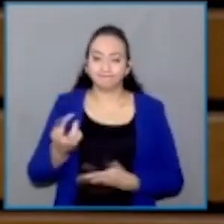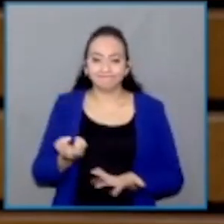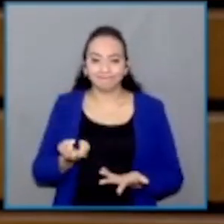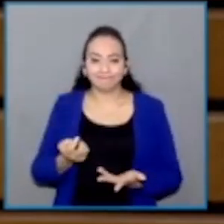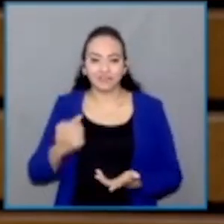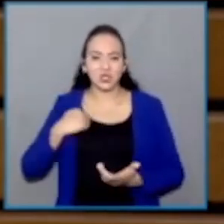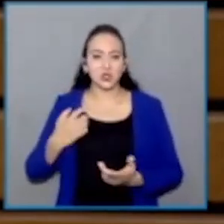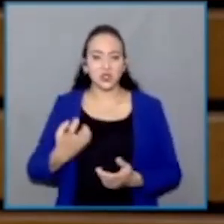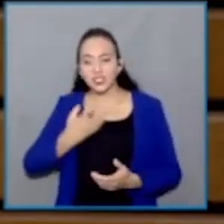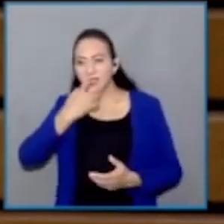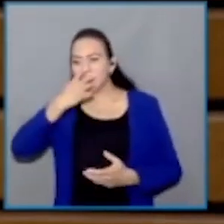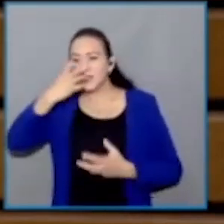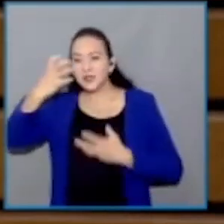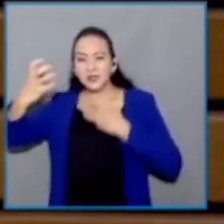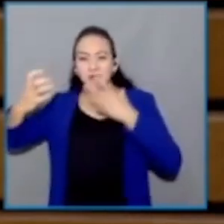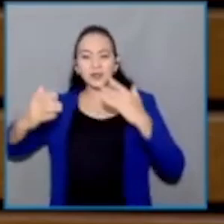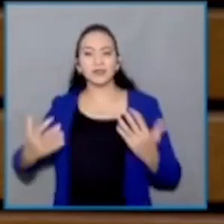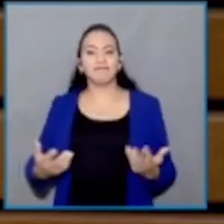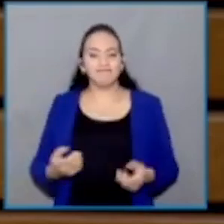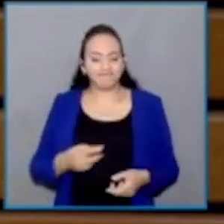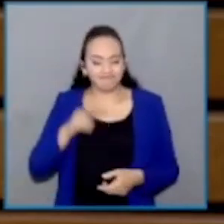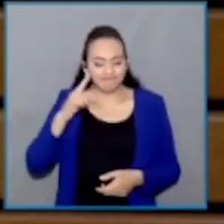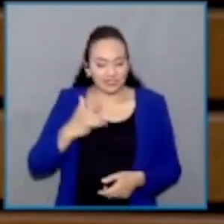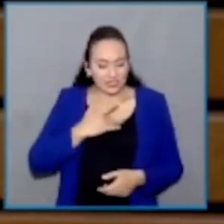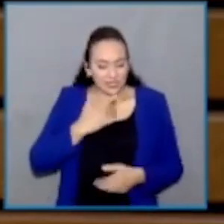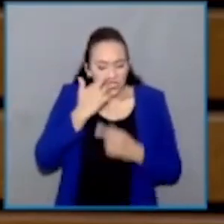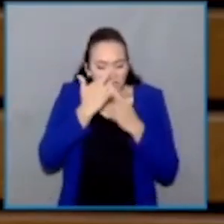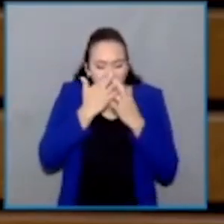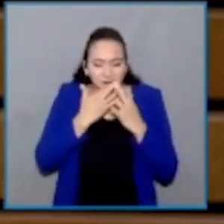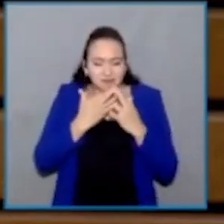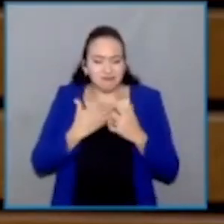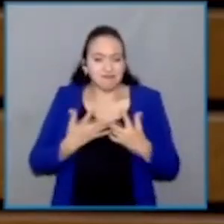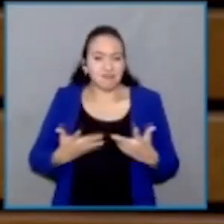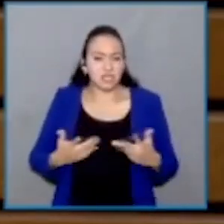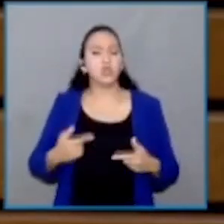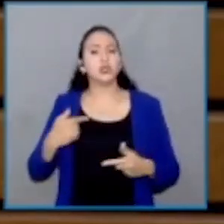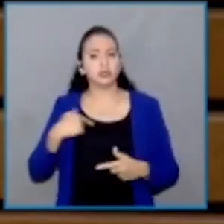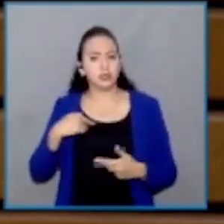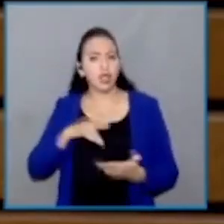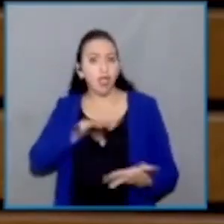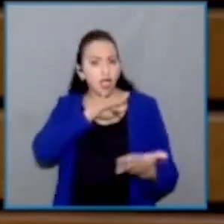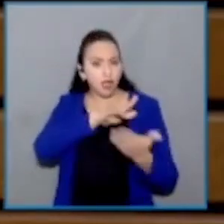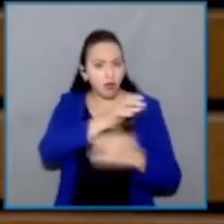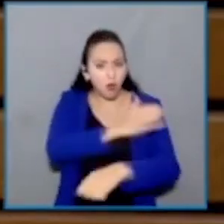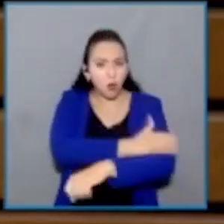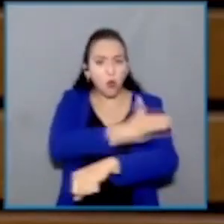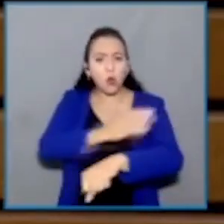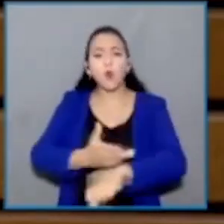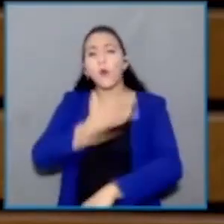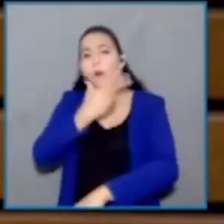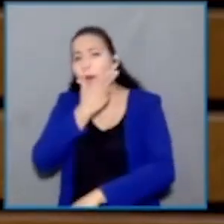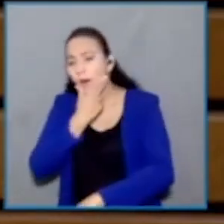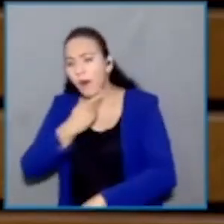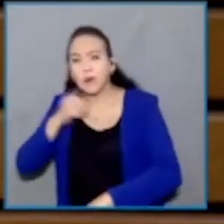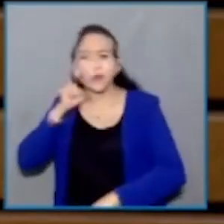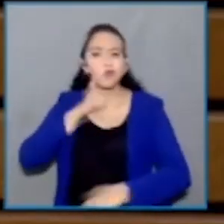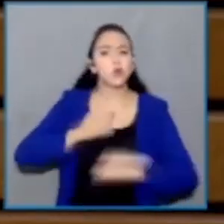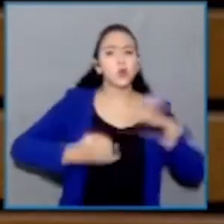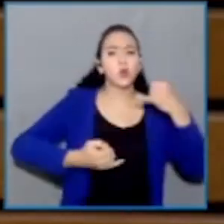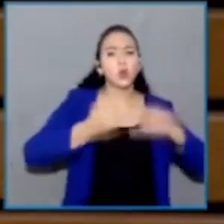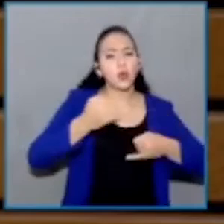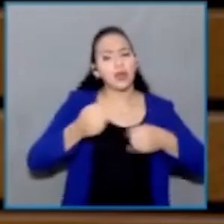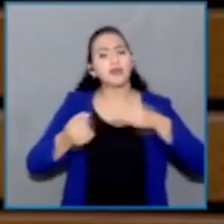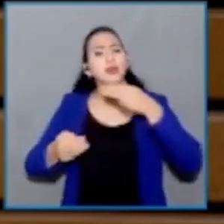mundo. Expreso desde aquí mi solidaridad a mis compañeras y compañeros juzgadores cuyas